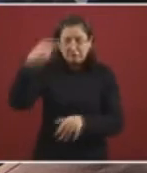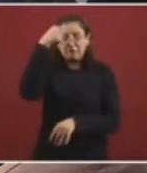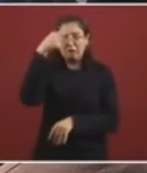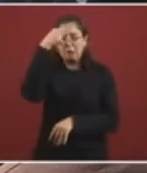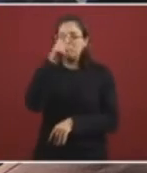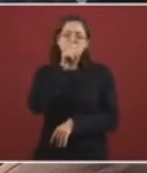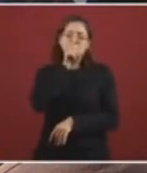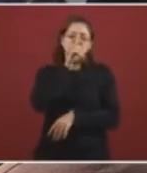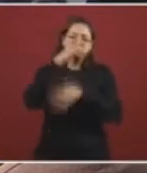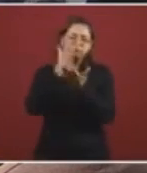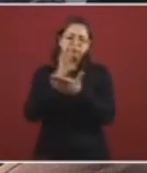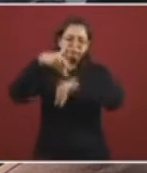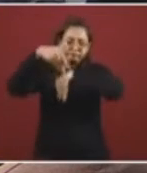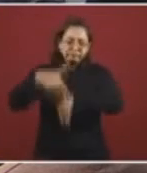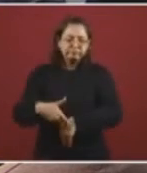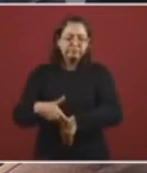porque así